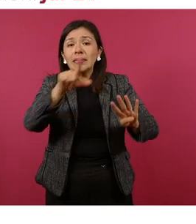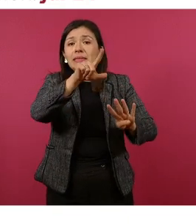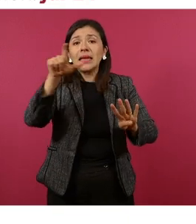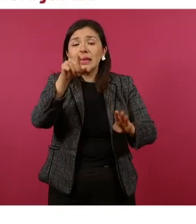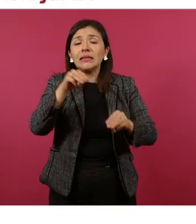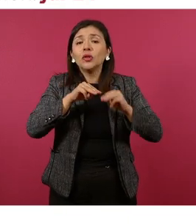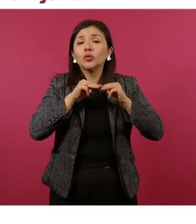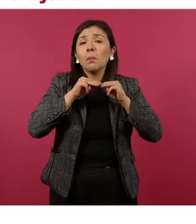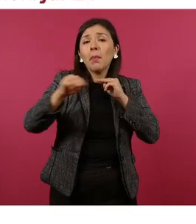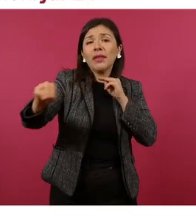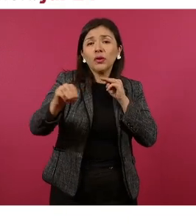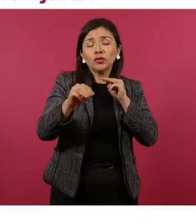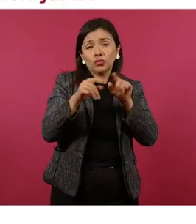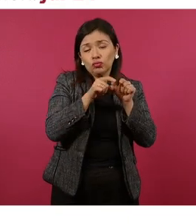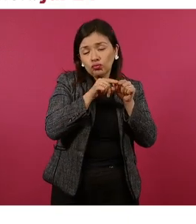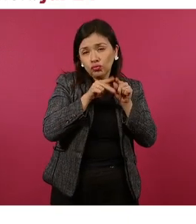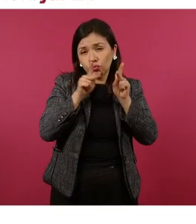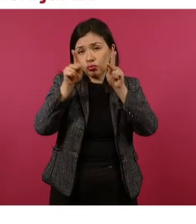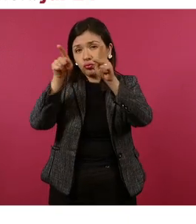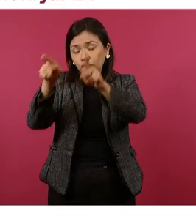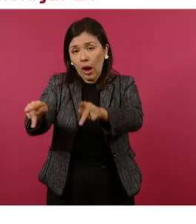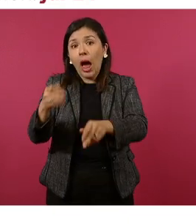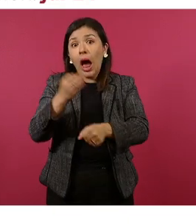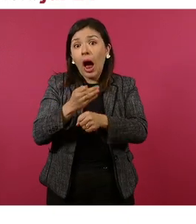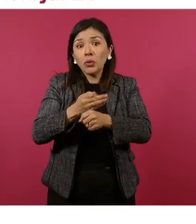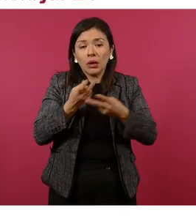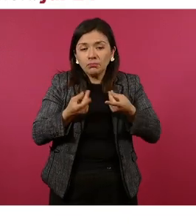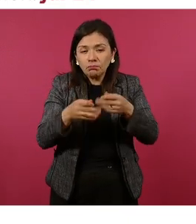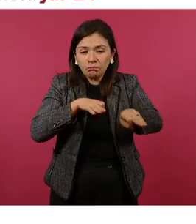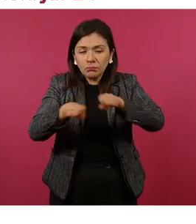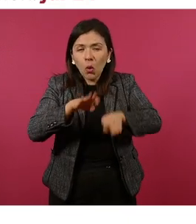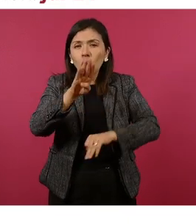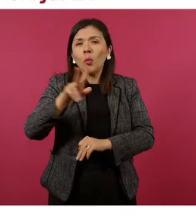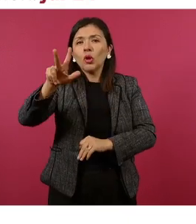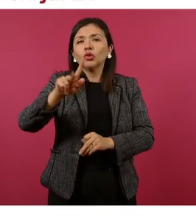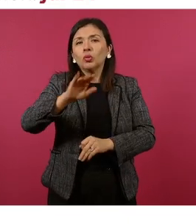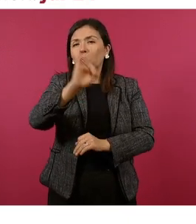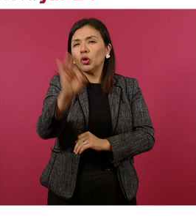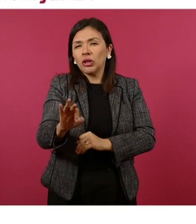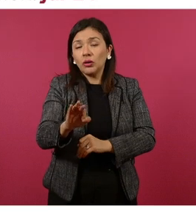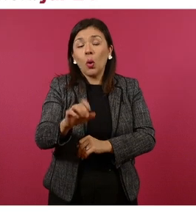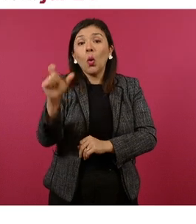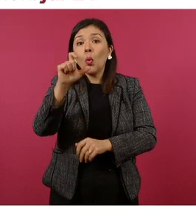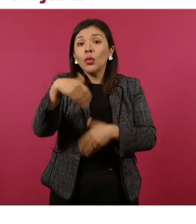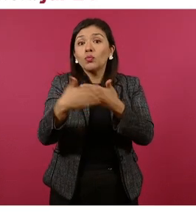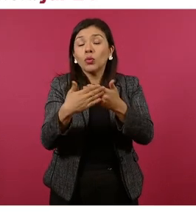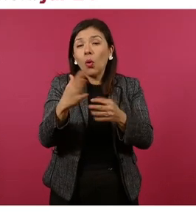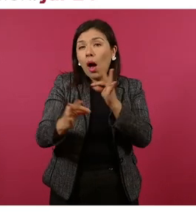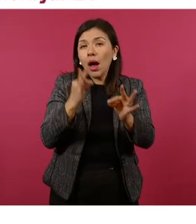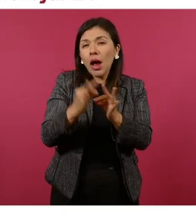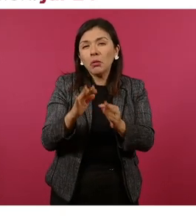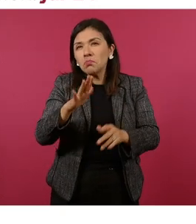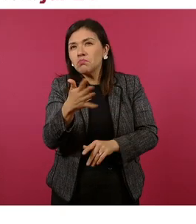Met ahorita tiene ya un avance del 98 por y estaríamos concluido concluyéndose